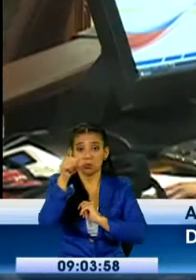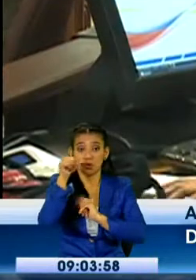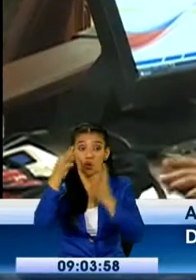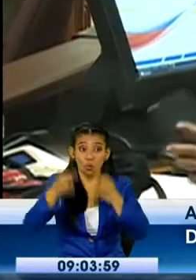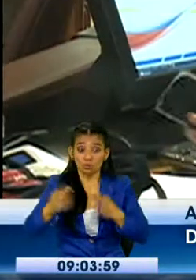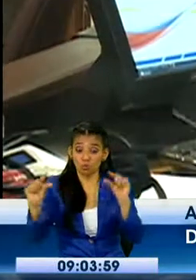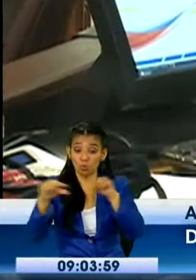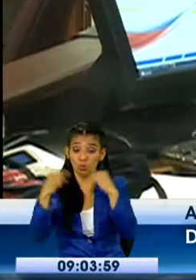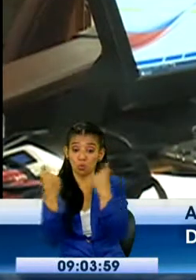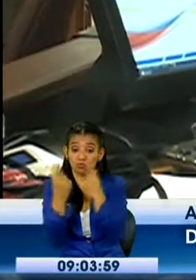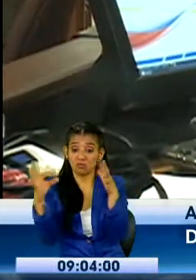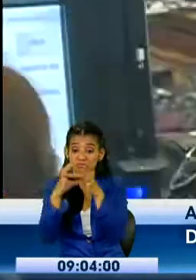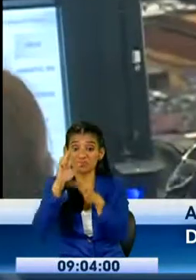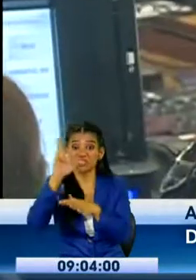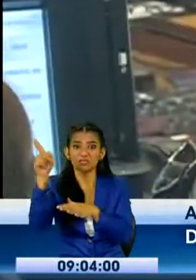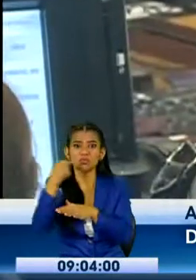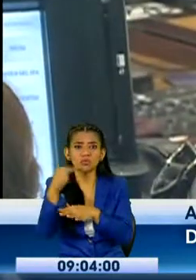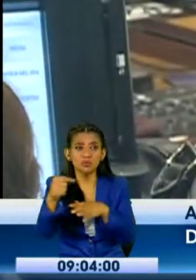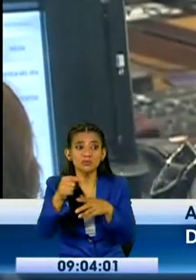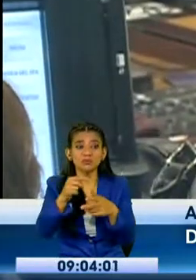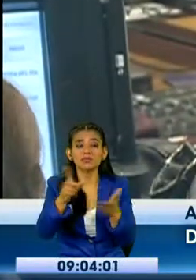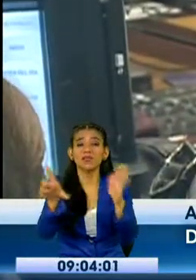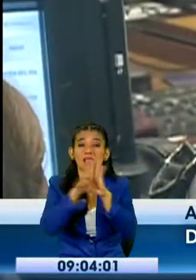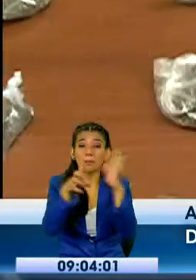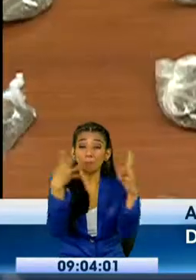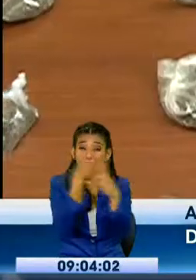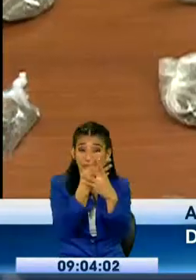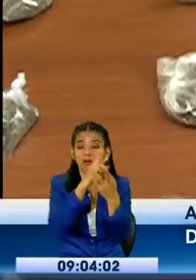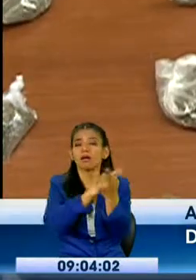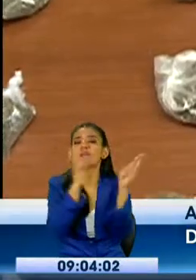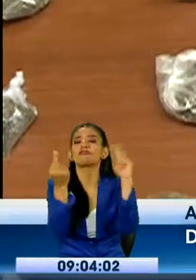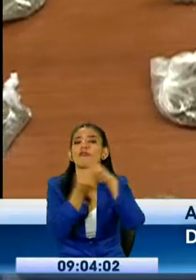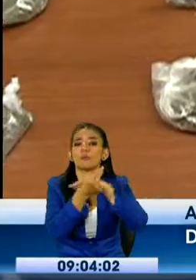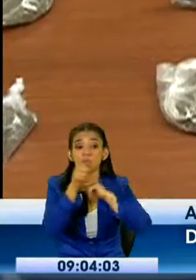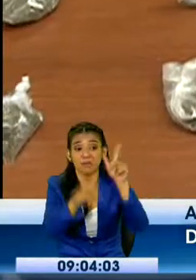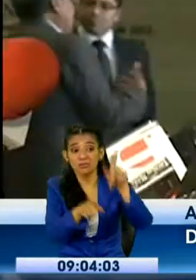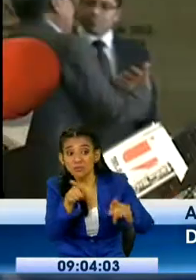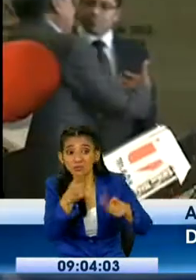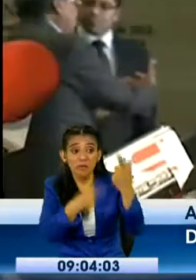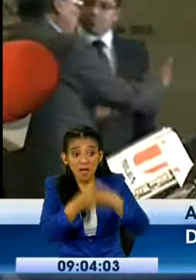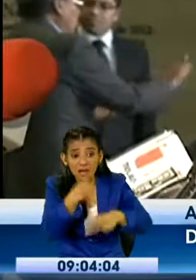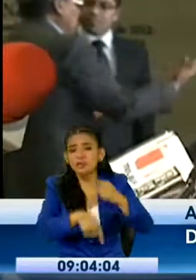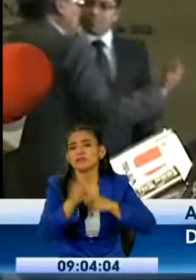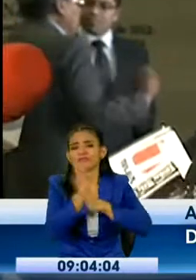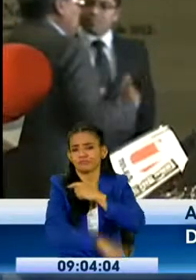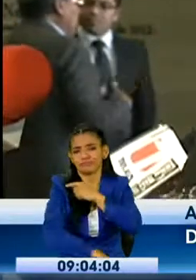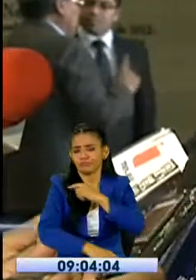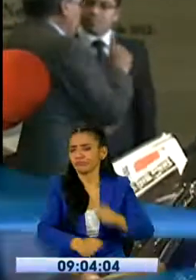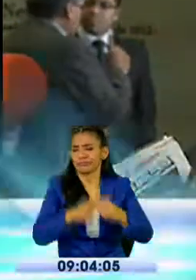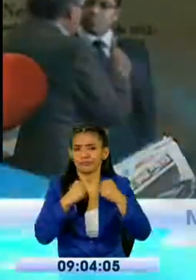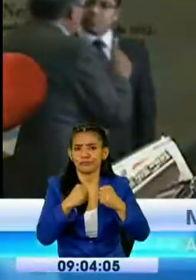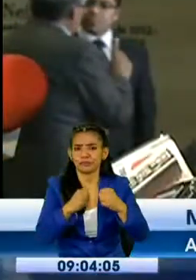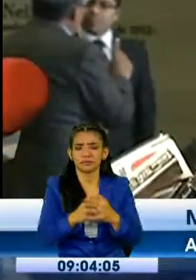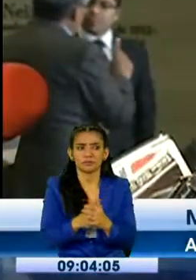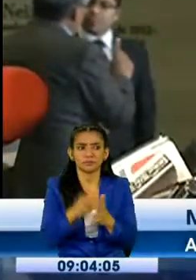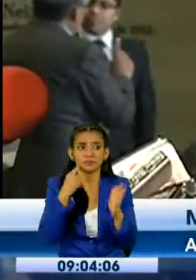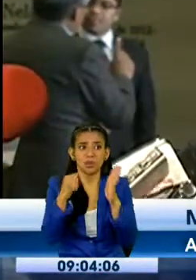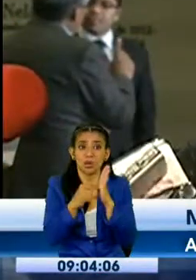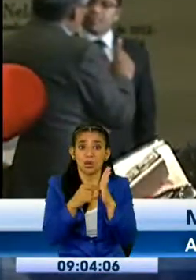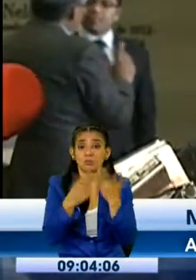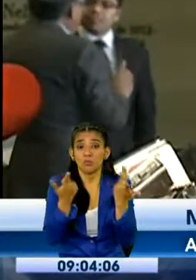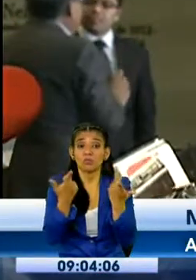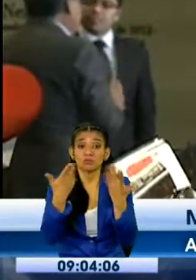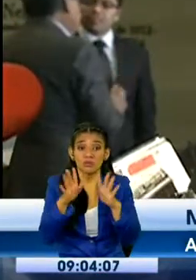incluir una reforma al Código Penal para incrementar la pena para los microtraficantes. Porque al darle medidas sustitutivas, ¿qué pasaba? Cogían